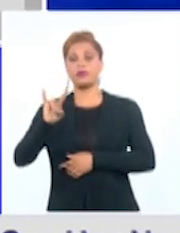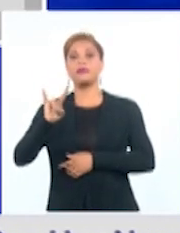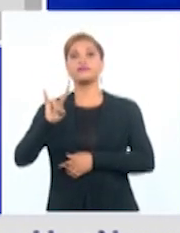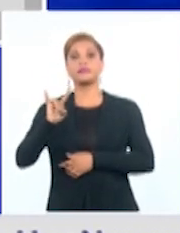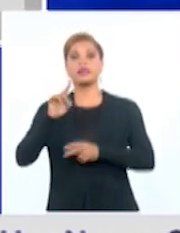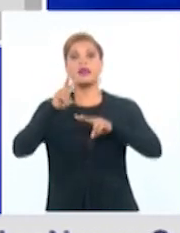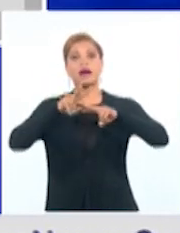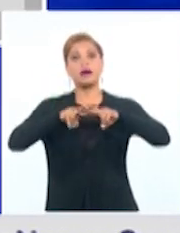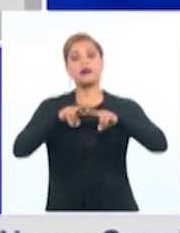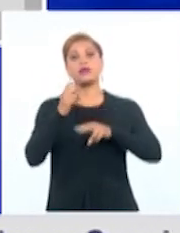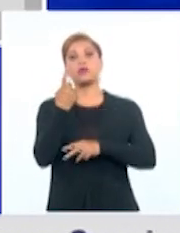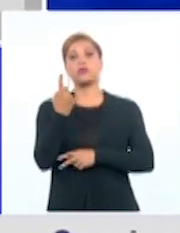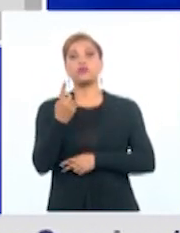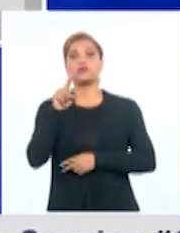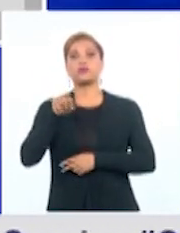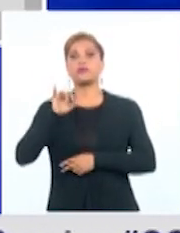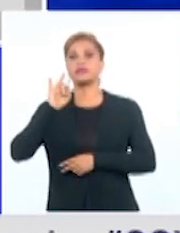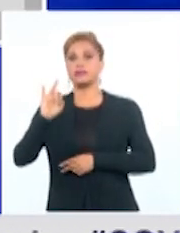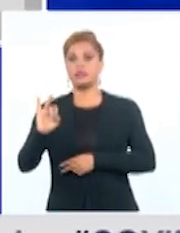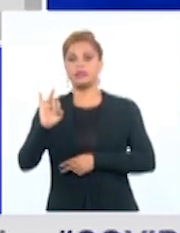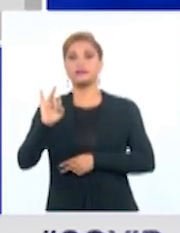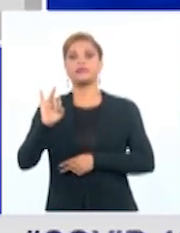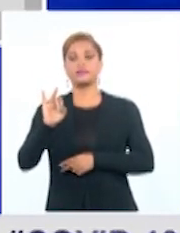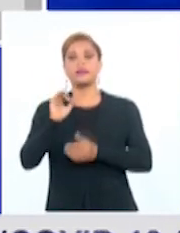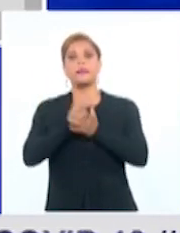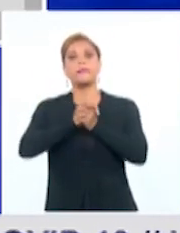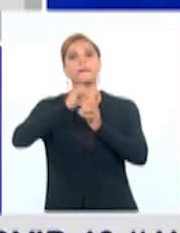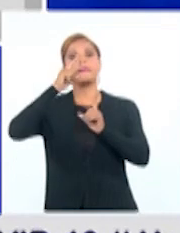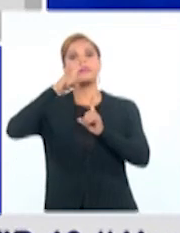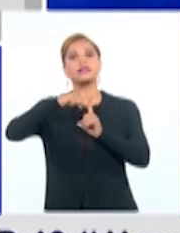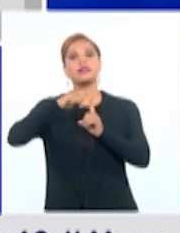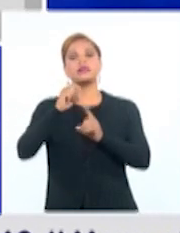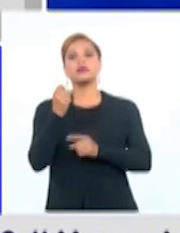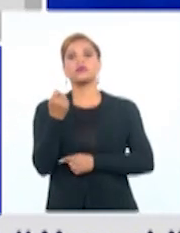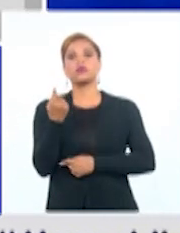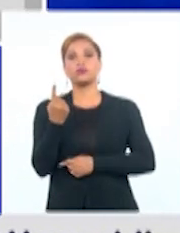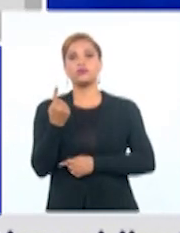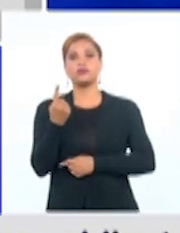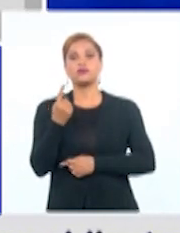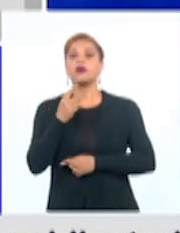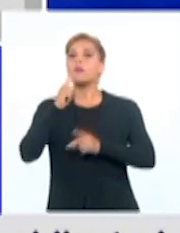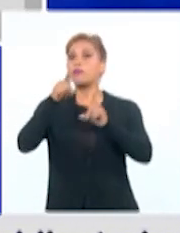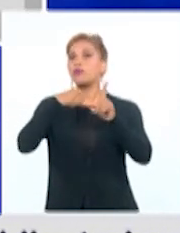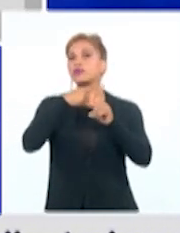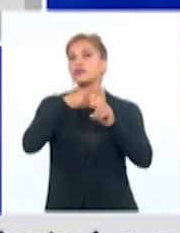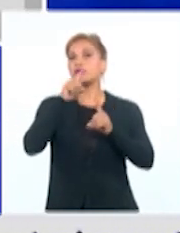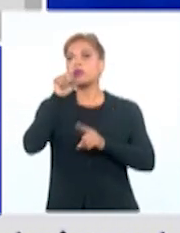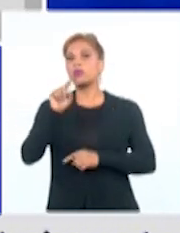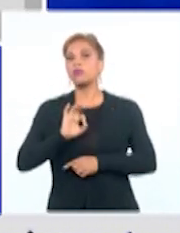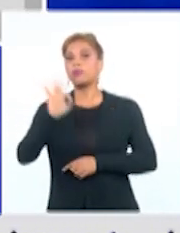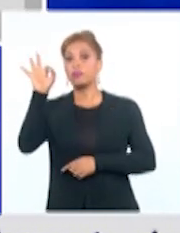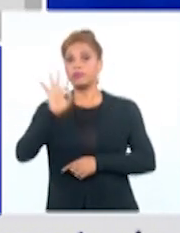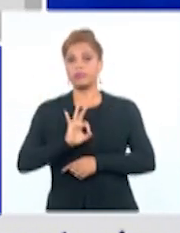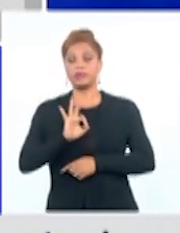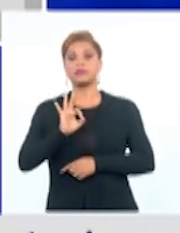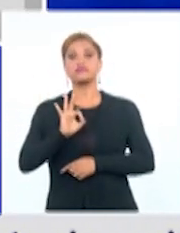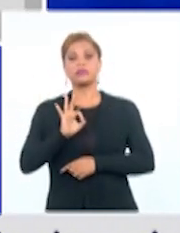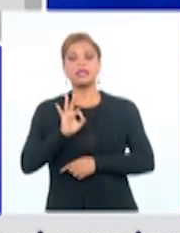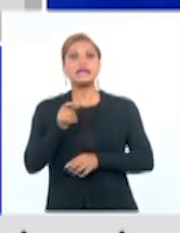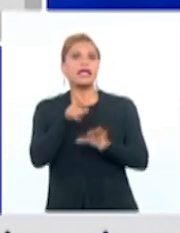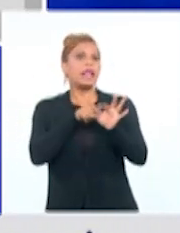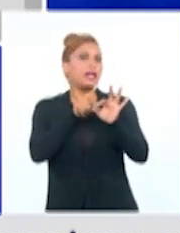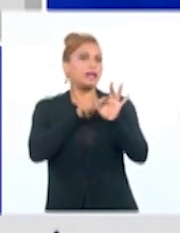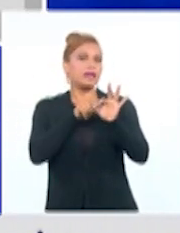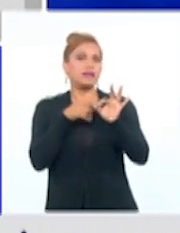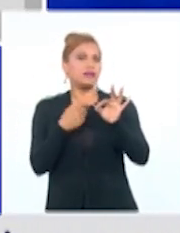Habana 1,7%, Matanzas una positividad de 1%, y el municipio especial Isla